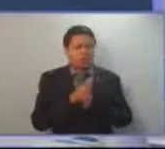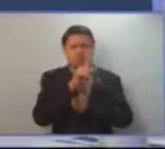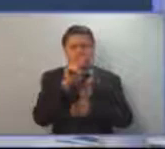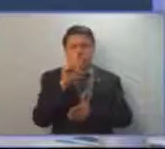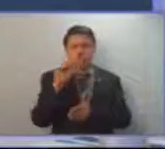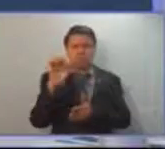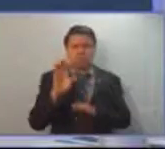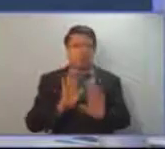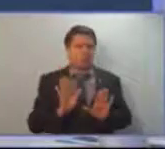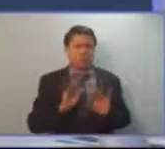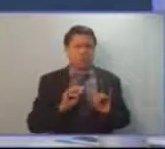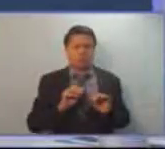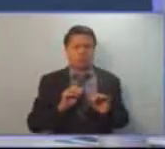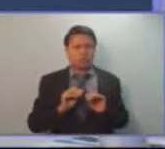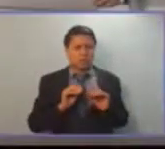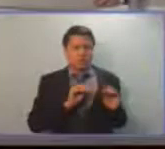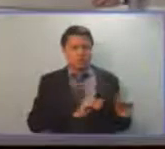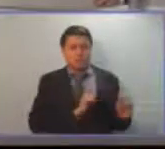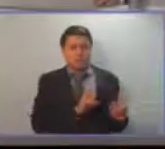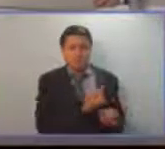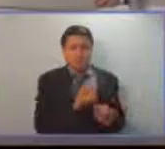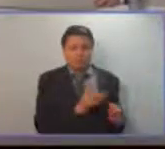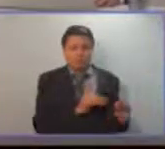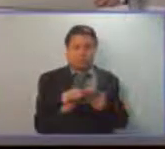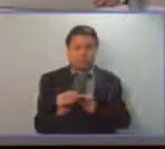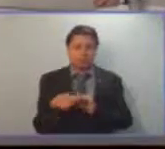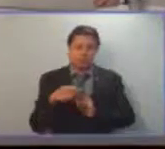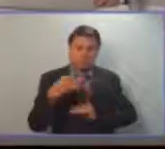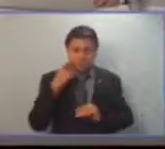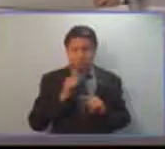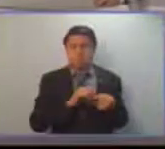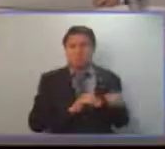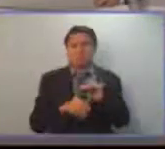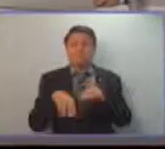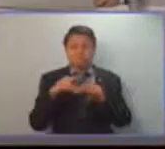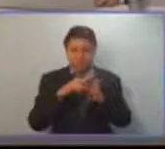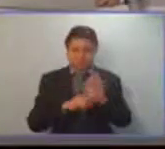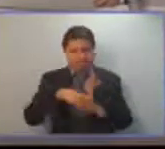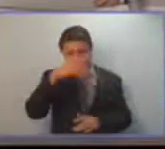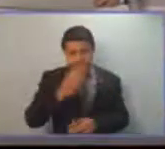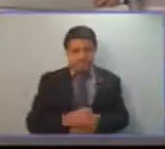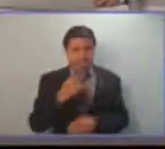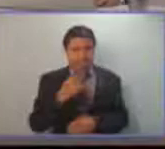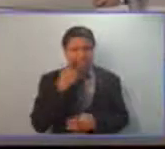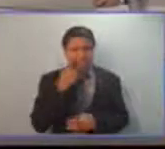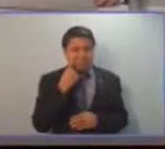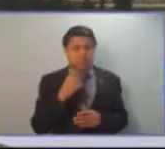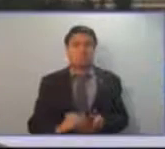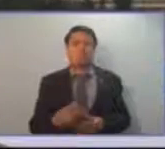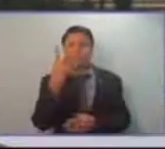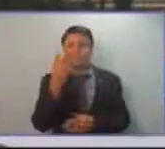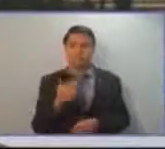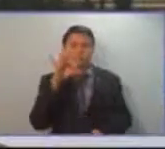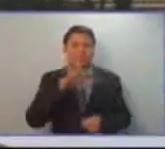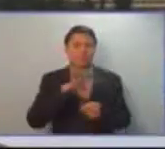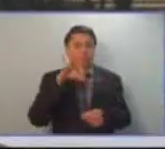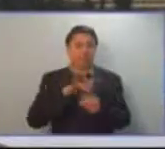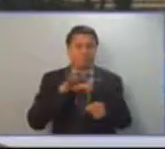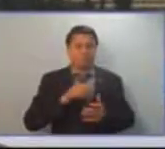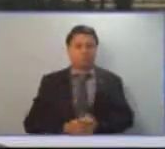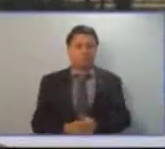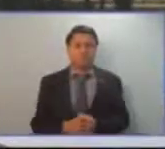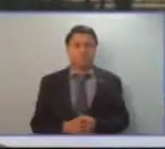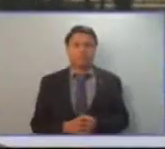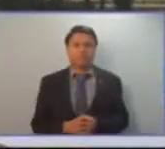se moviliza tanto y debe ser tan rigurosamente cuidado como el día de las elecciones. O